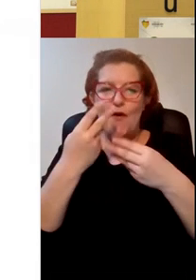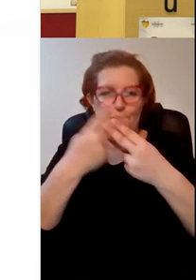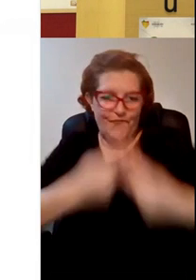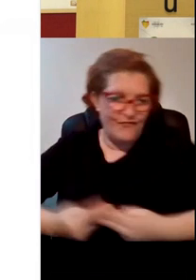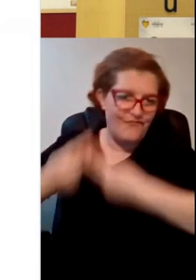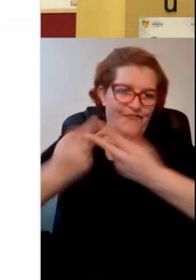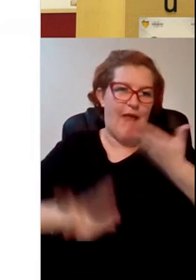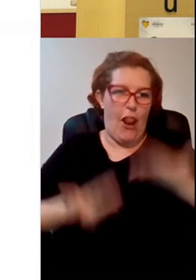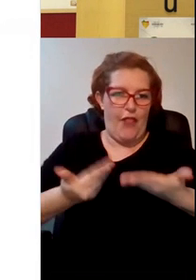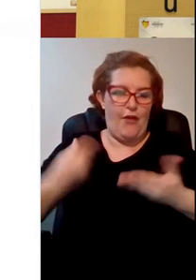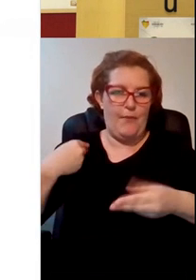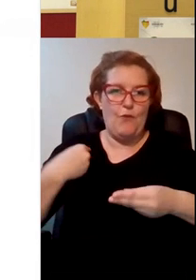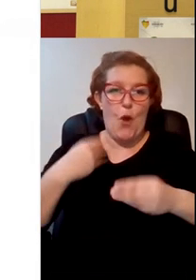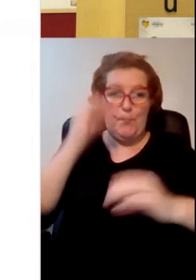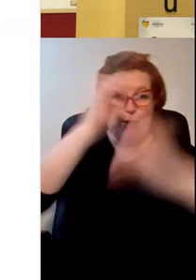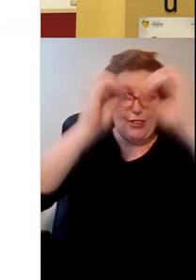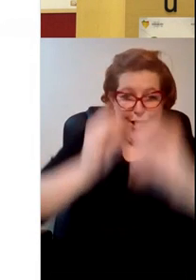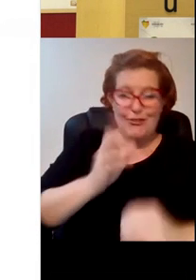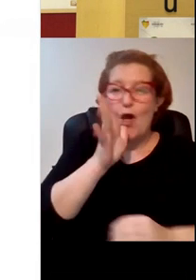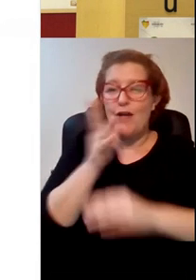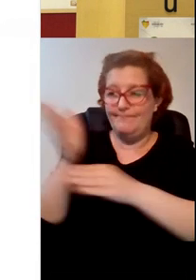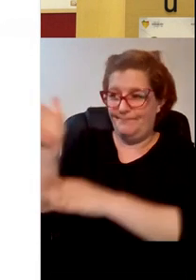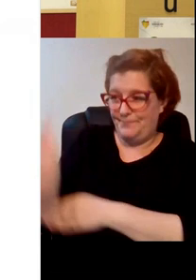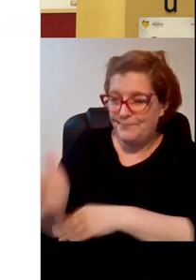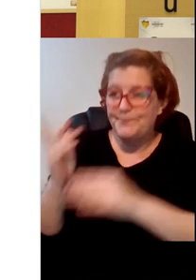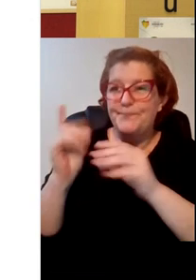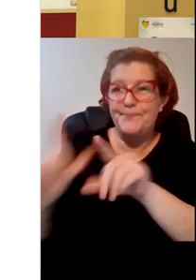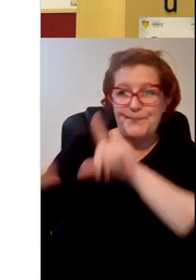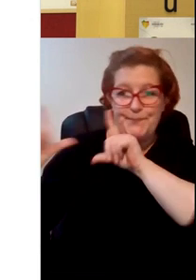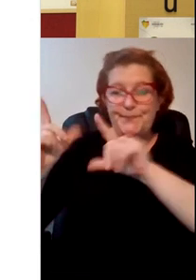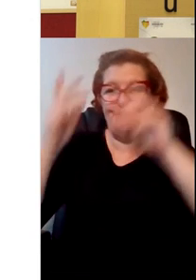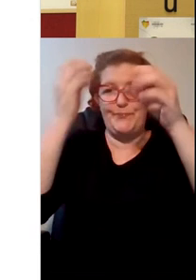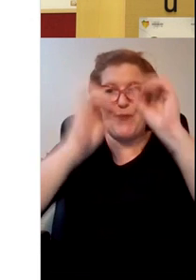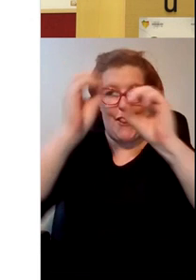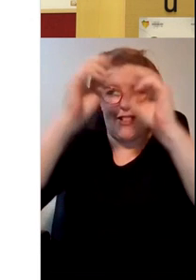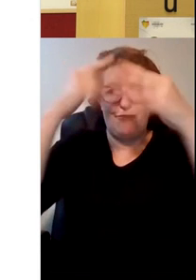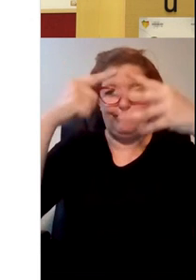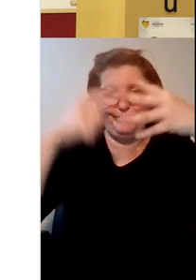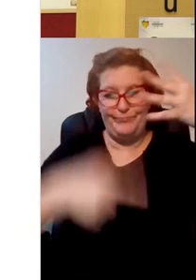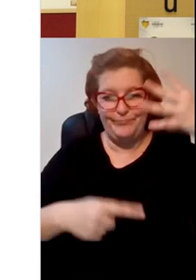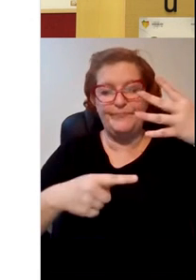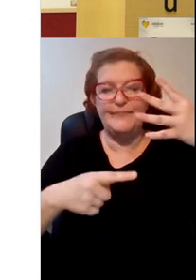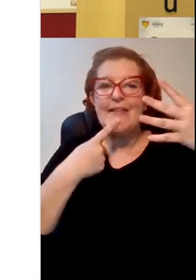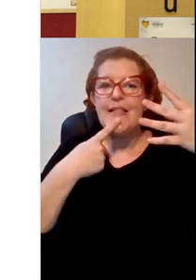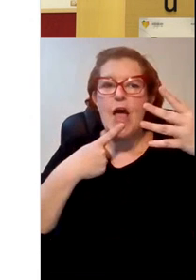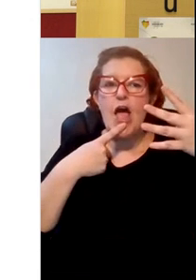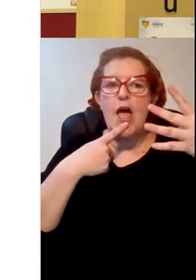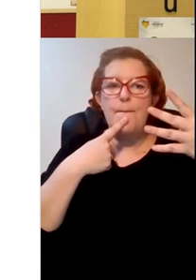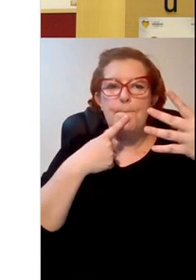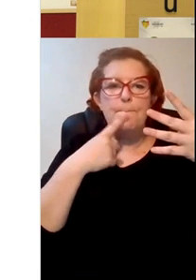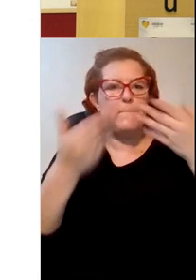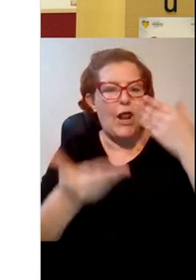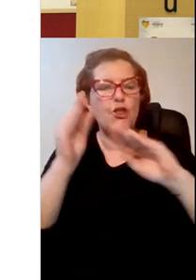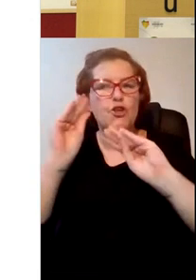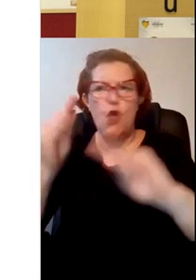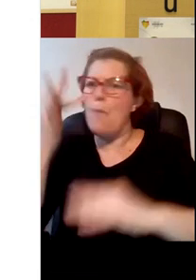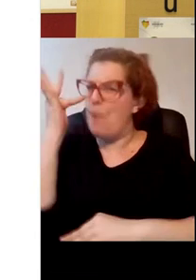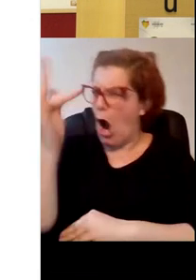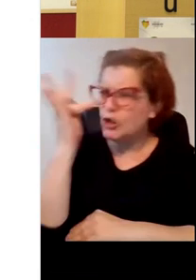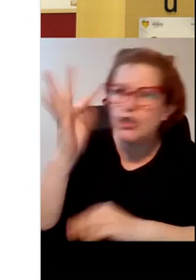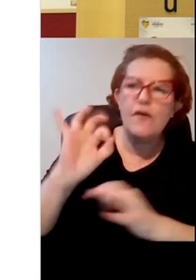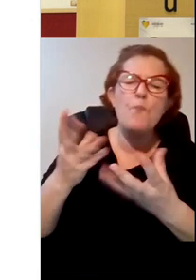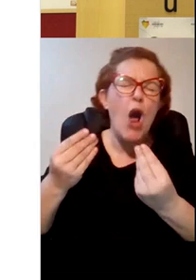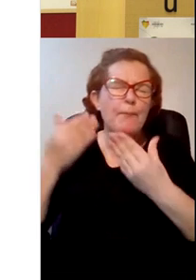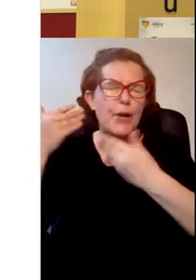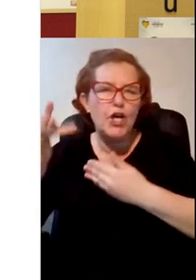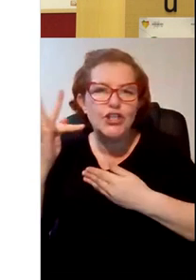los porcentajes de los estudiantes que valoraron positiva o muy positivamente cada una de las